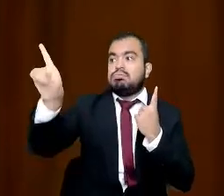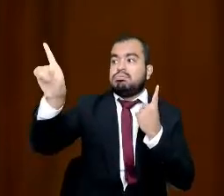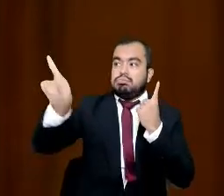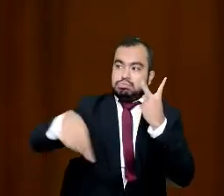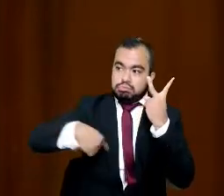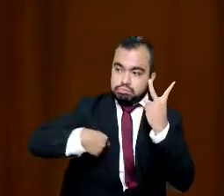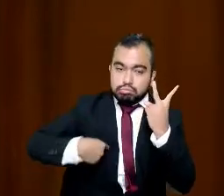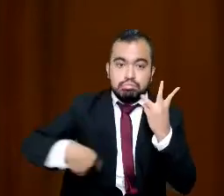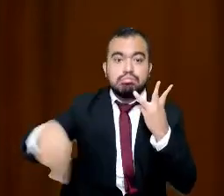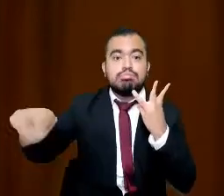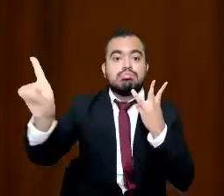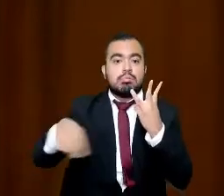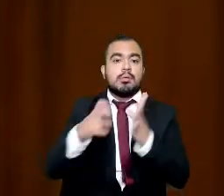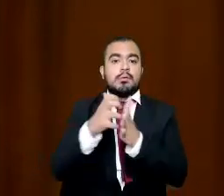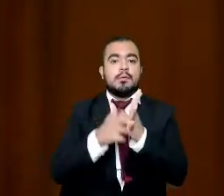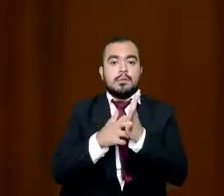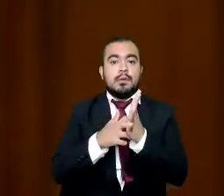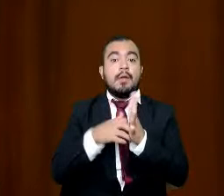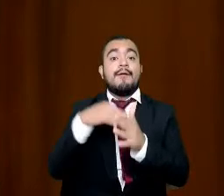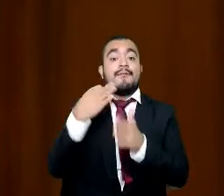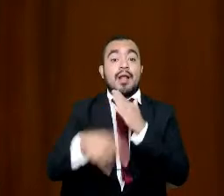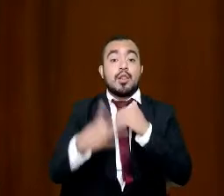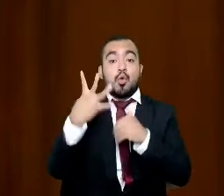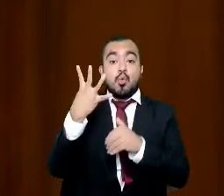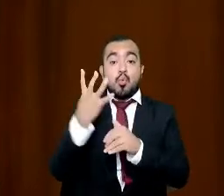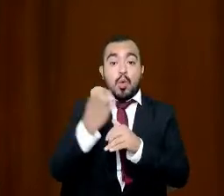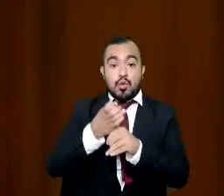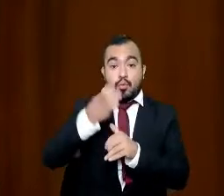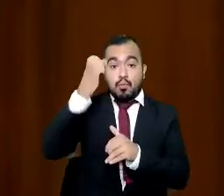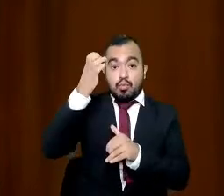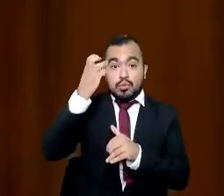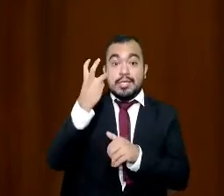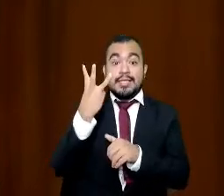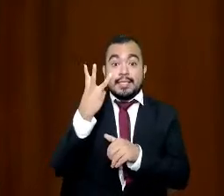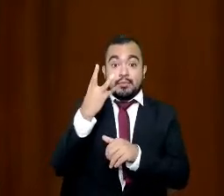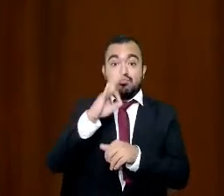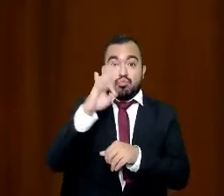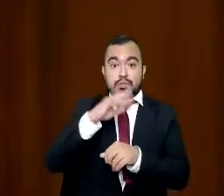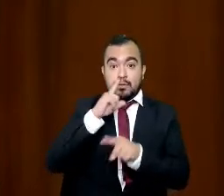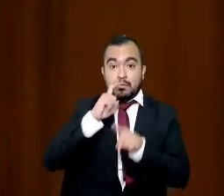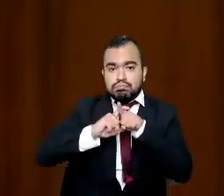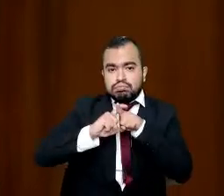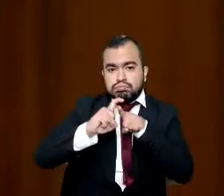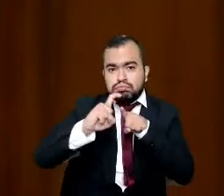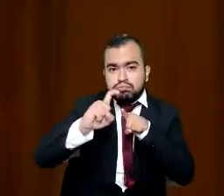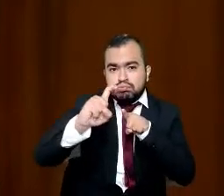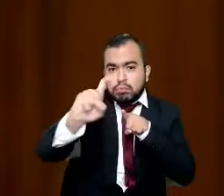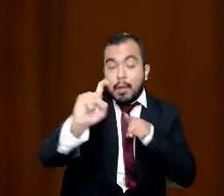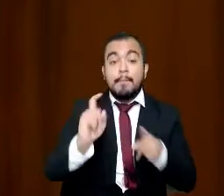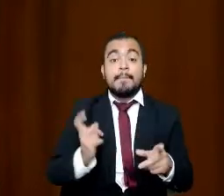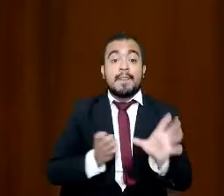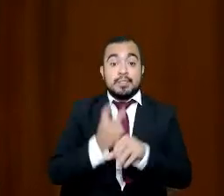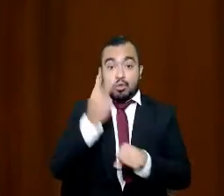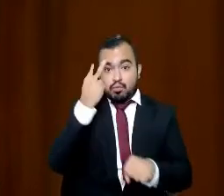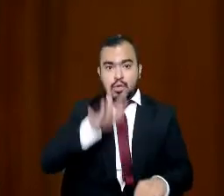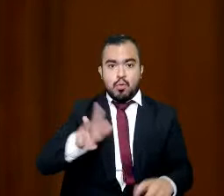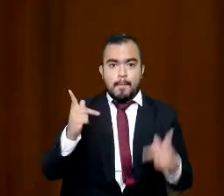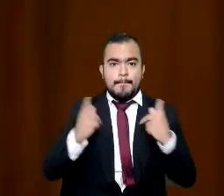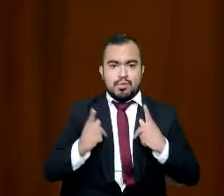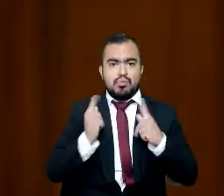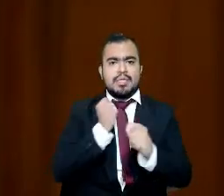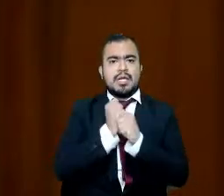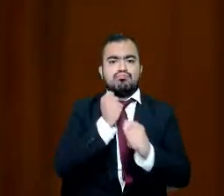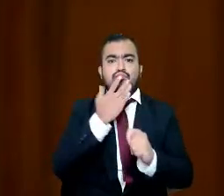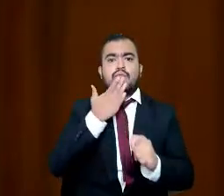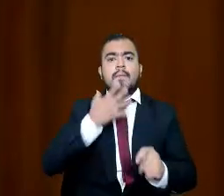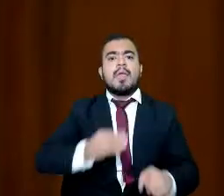faltan 4 postes y un avance del 3%. La gente del Estado de México se lo merece, tener un transporte digno